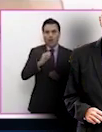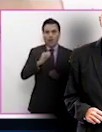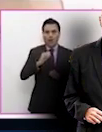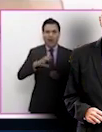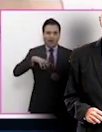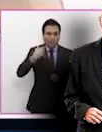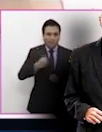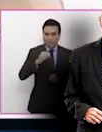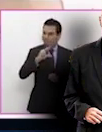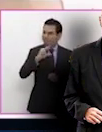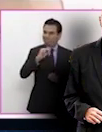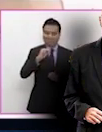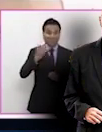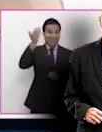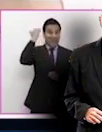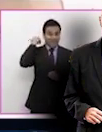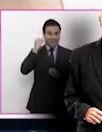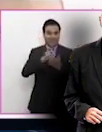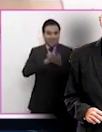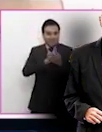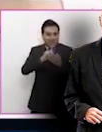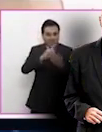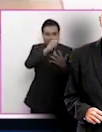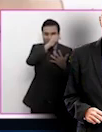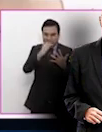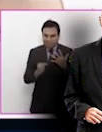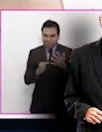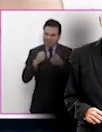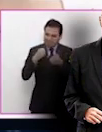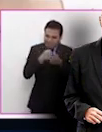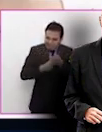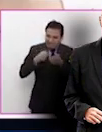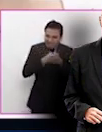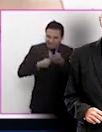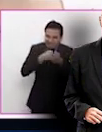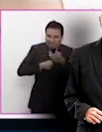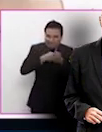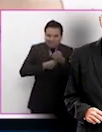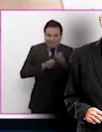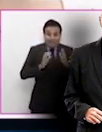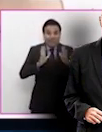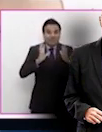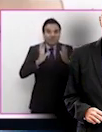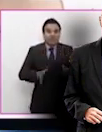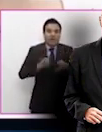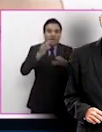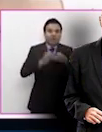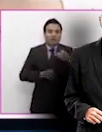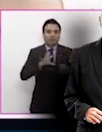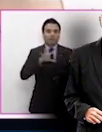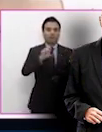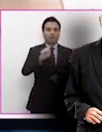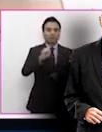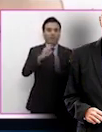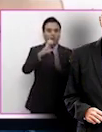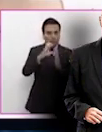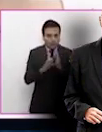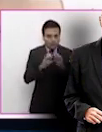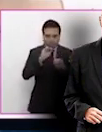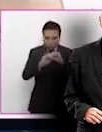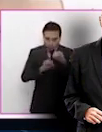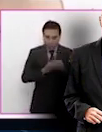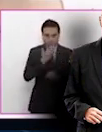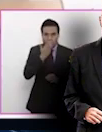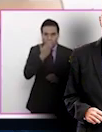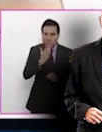sistema ha tratado de meter las manos cuando era el IFE, ahora el INE, para designar consejeros electorales y también